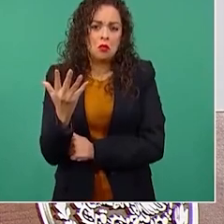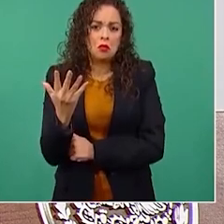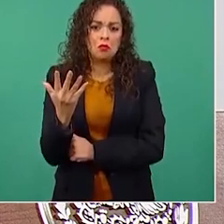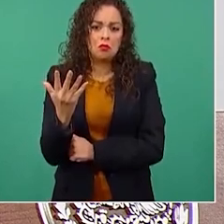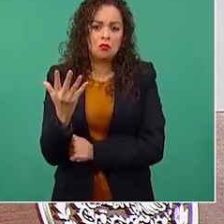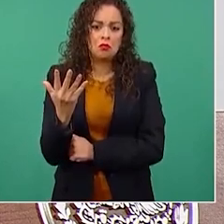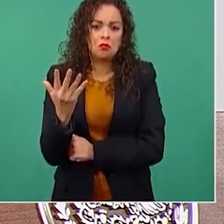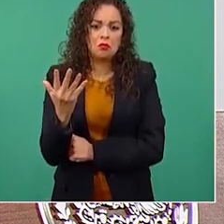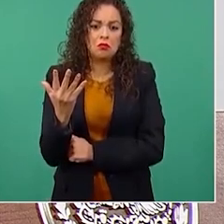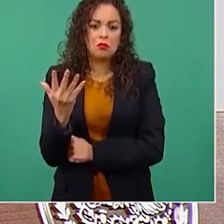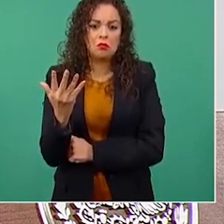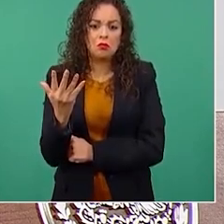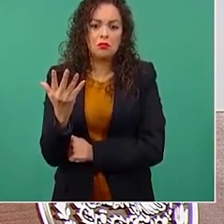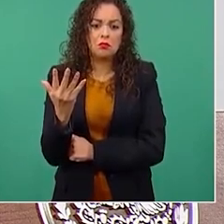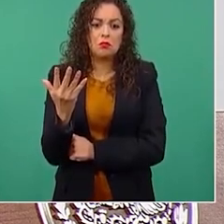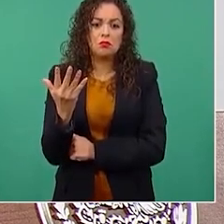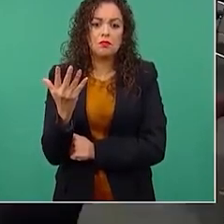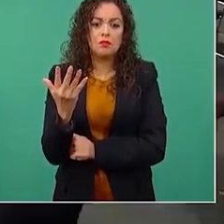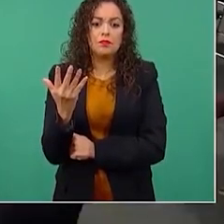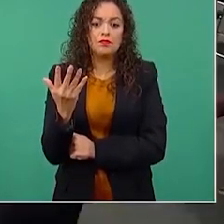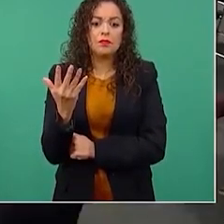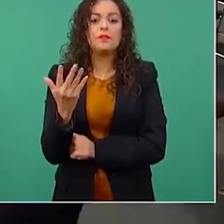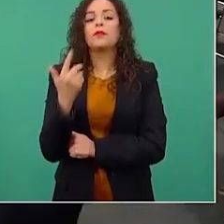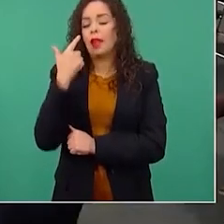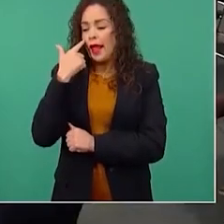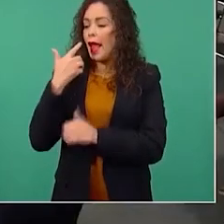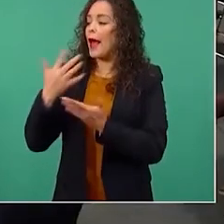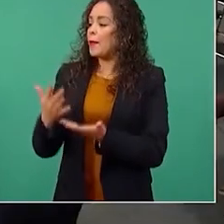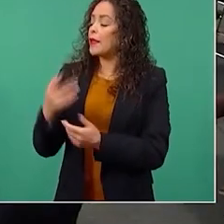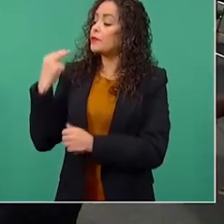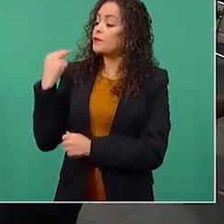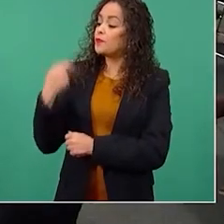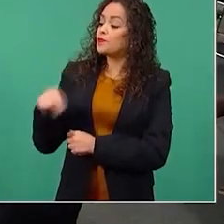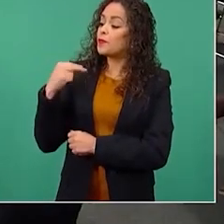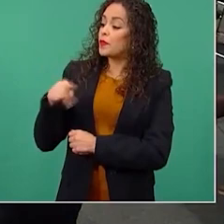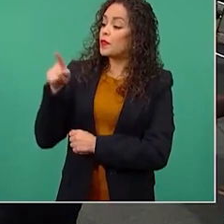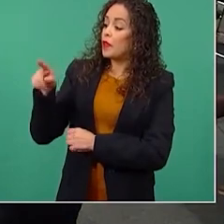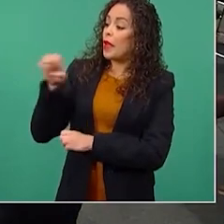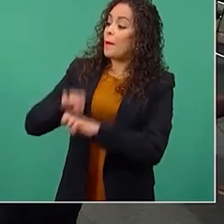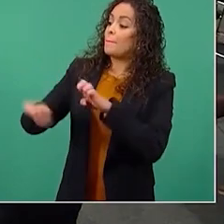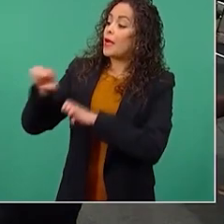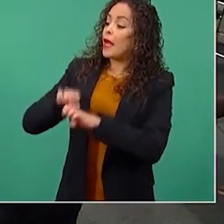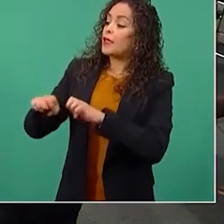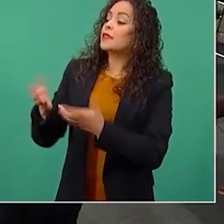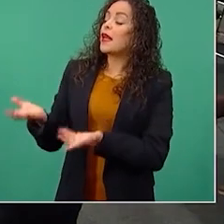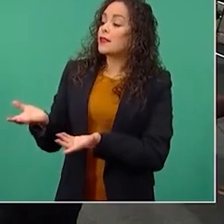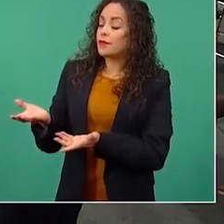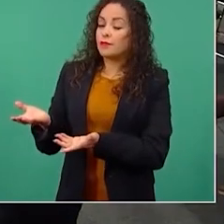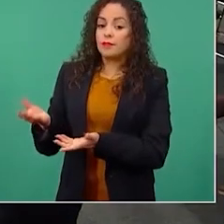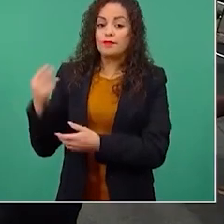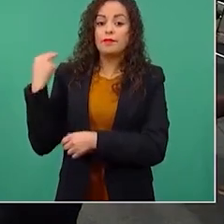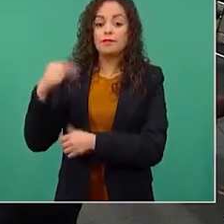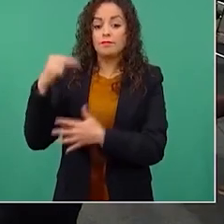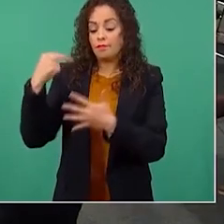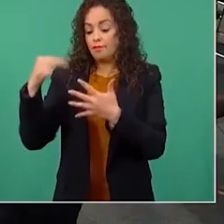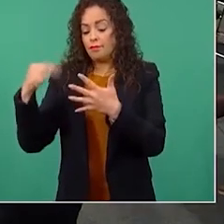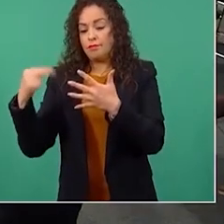A ver, vamos a hablar de encuestadoras, para que se vayan preparando. ¿Ah?